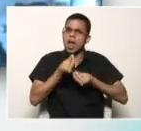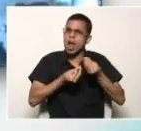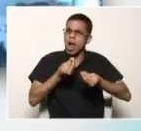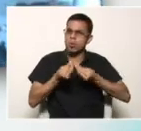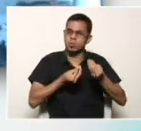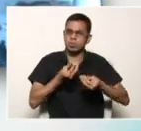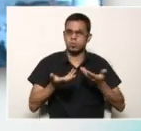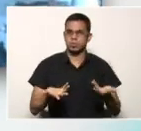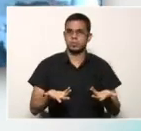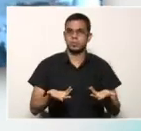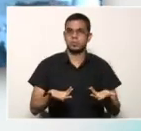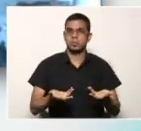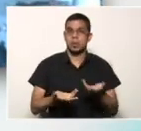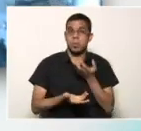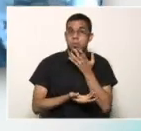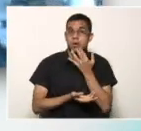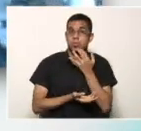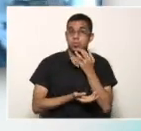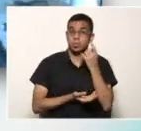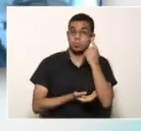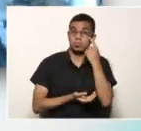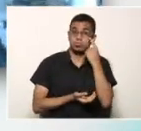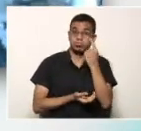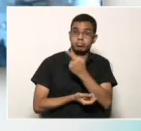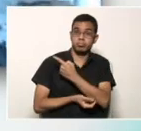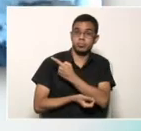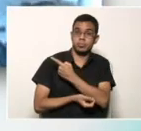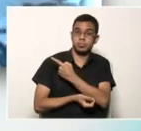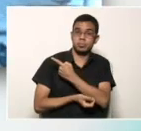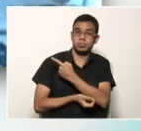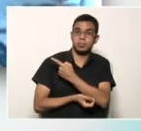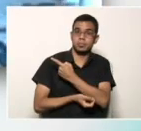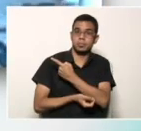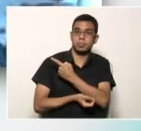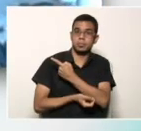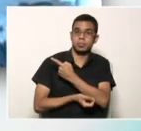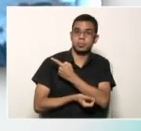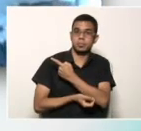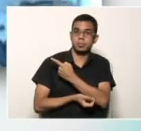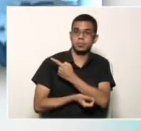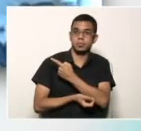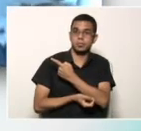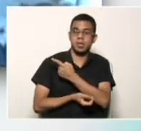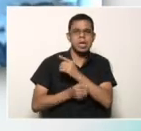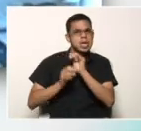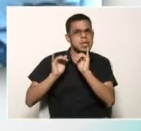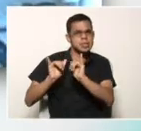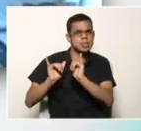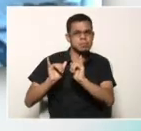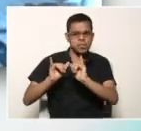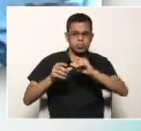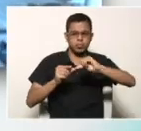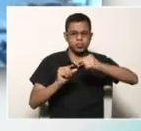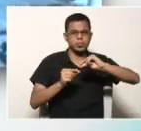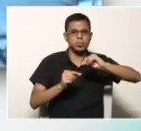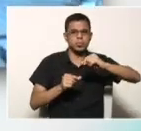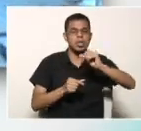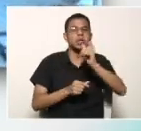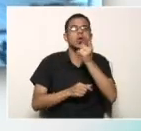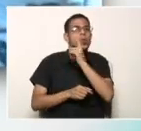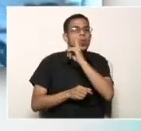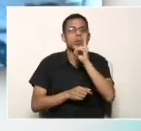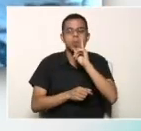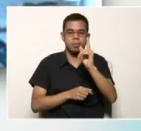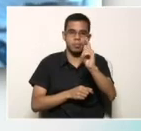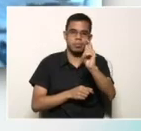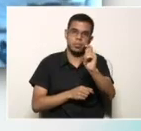acá un tester, ¿ok? Esto es un destornillador que lo que hace es medir la continuidad, ¿sí? Él no me va a decir